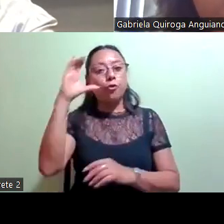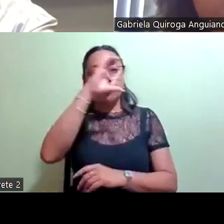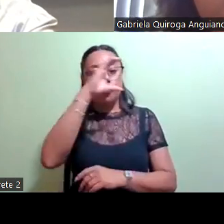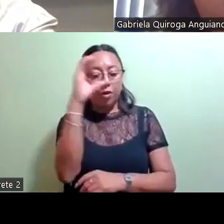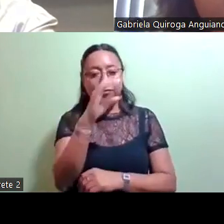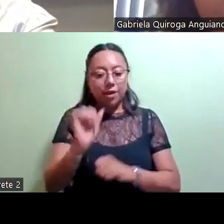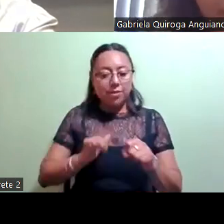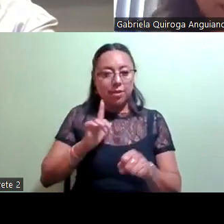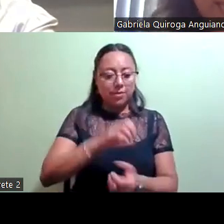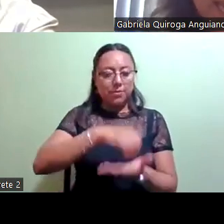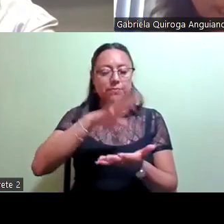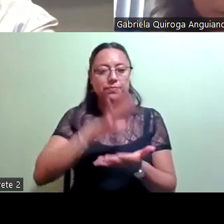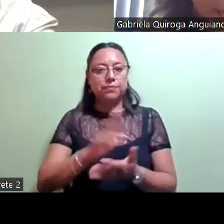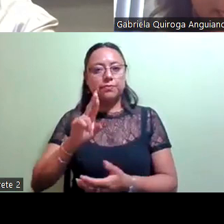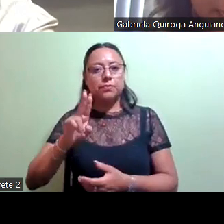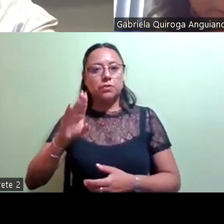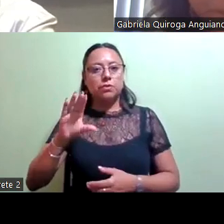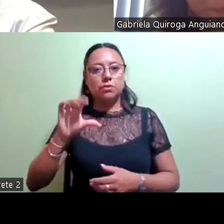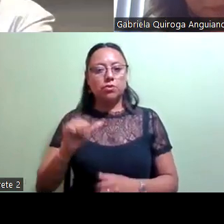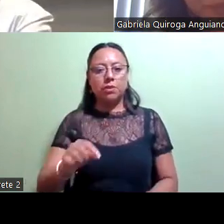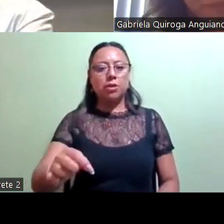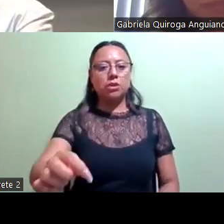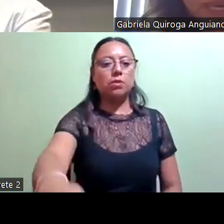inscripción en el RUAC de manera inmediata.